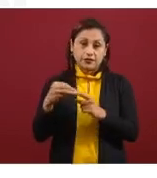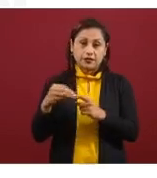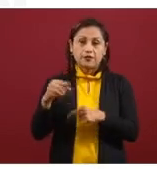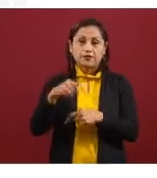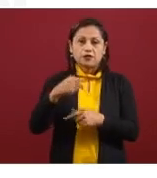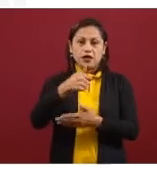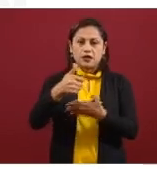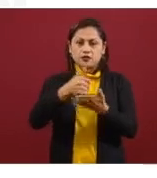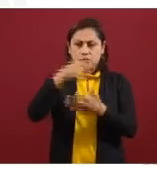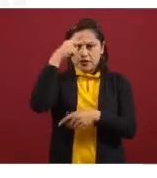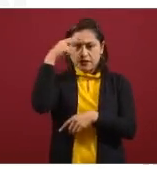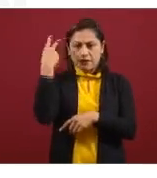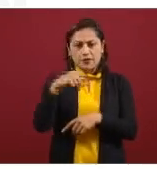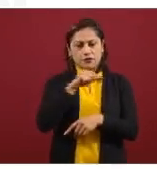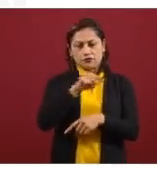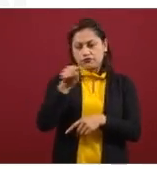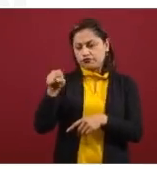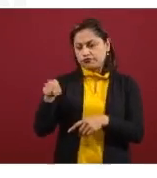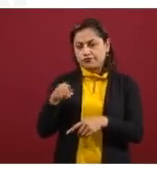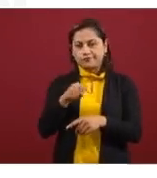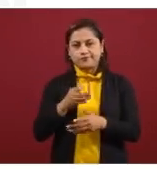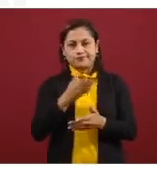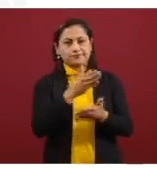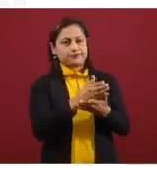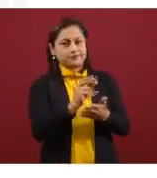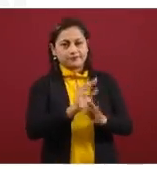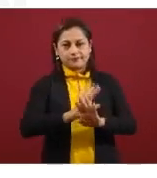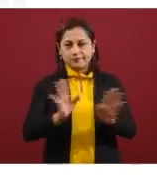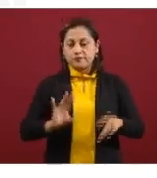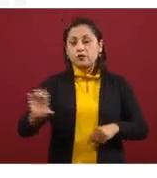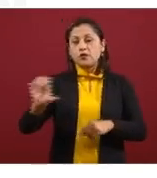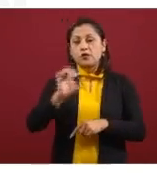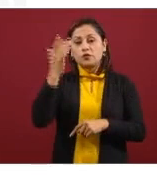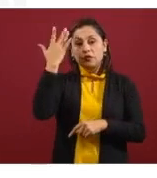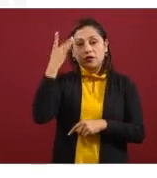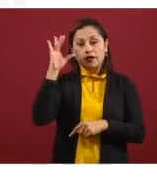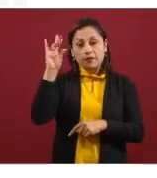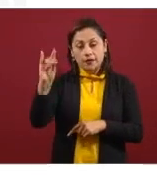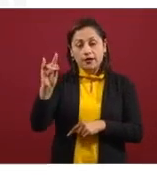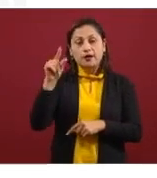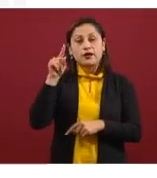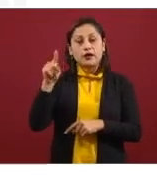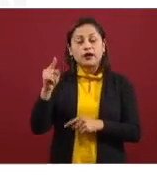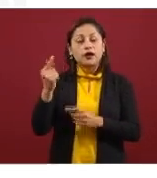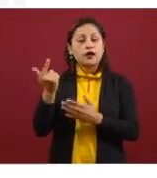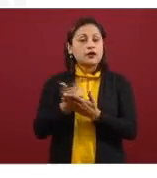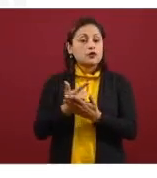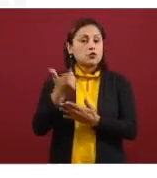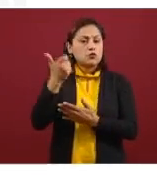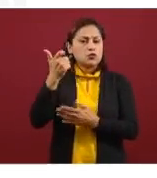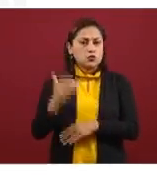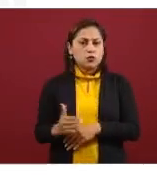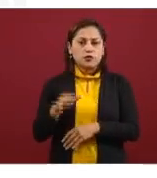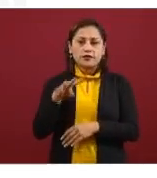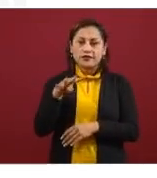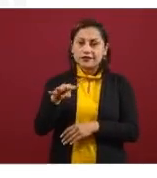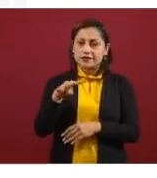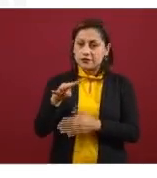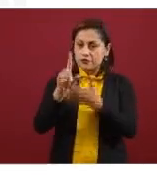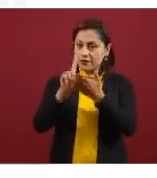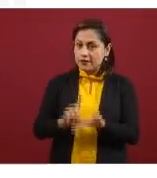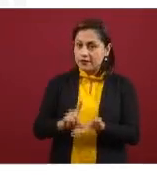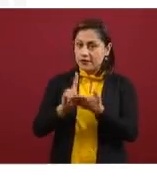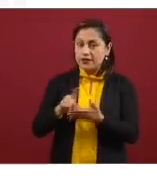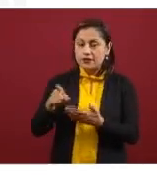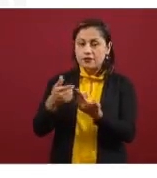para darle la vuelta a esta gasolinera. Y Cuernavaca, Morelos, presenta el precio más bajo a 19 pesos por litro en Super Servicio